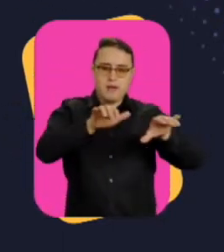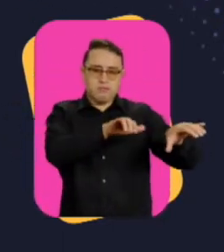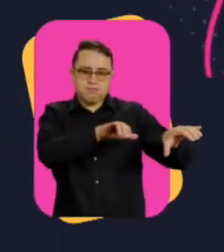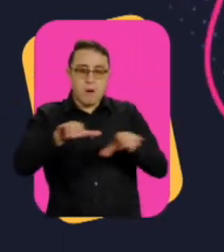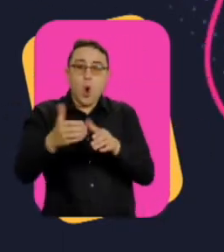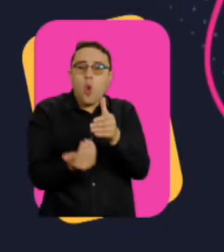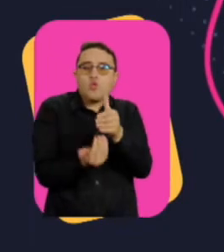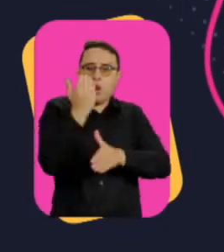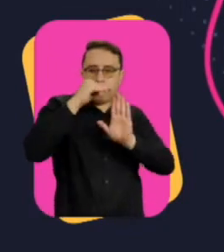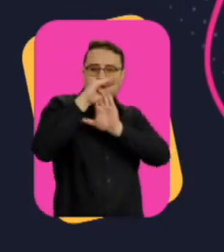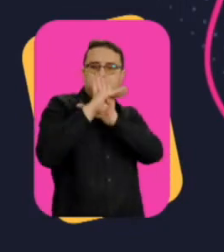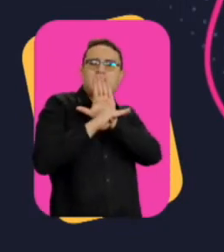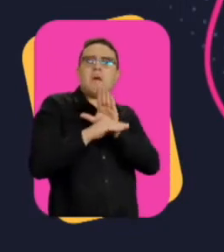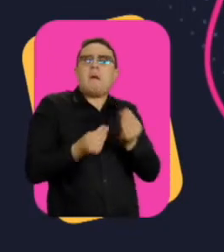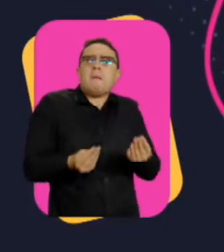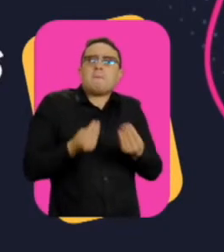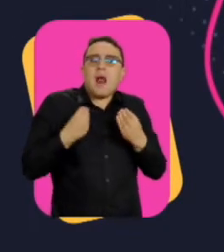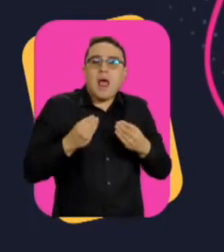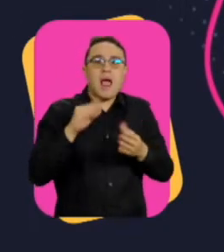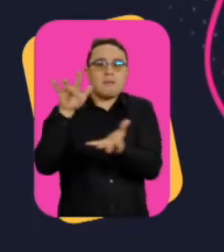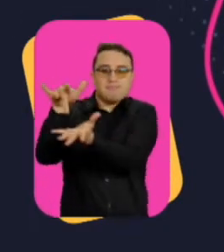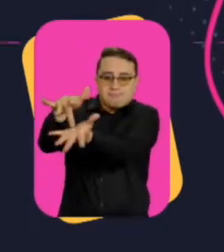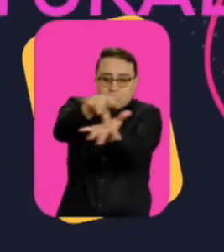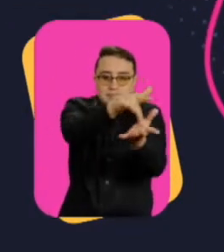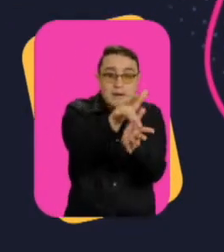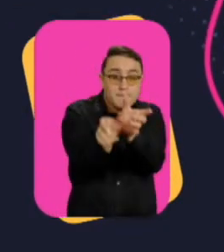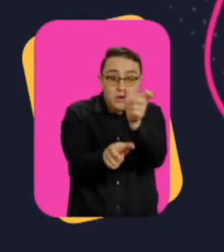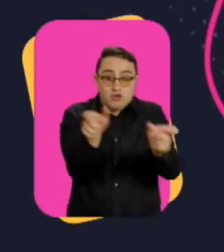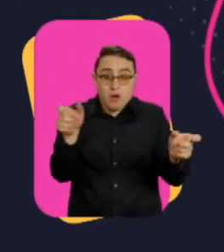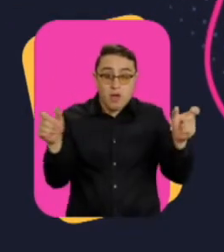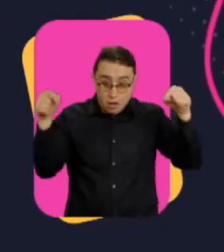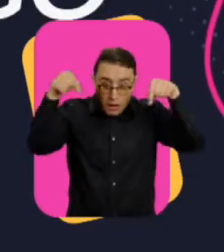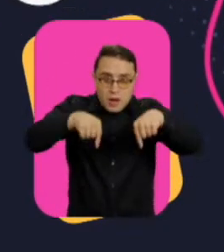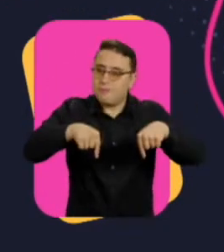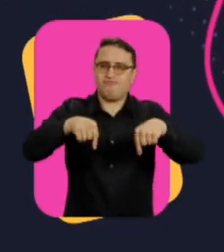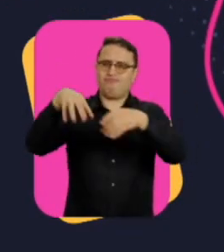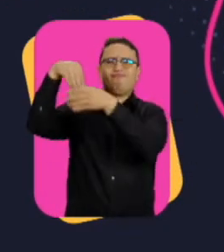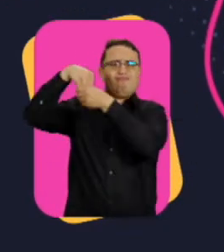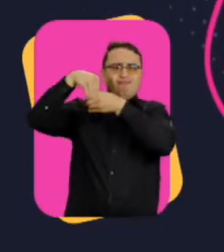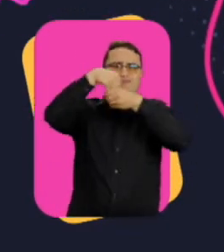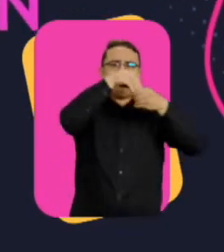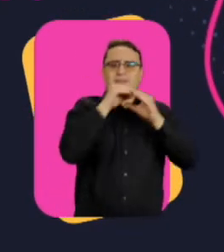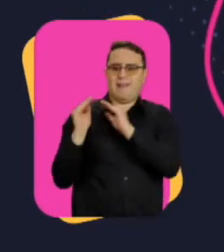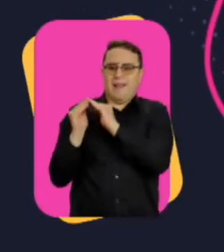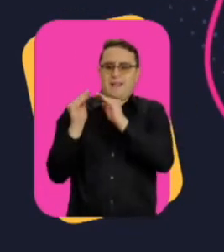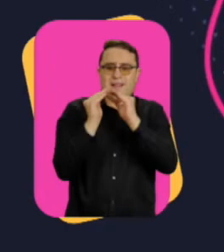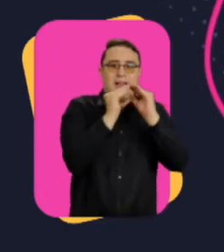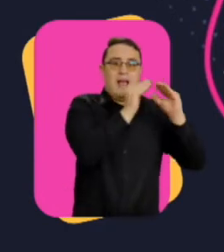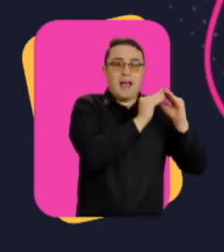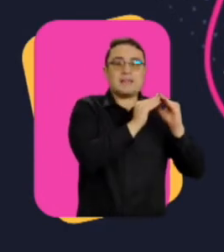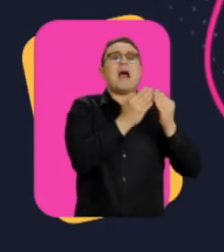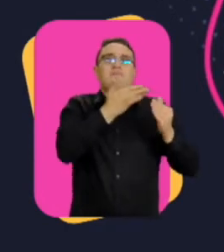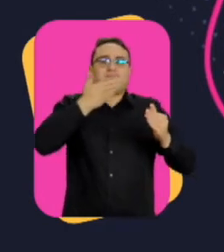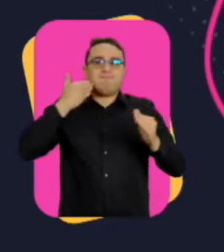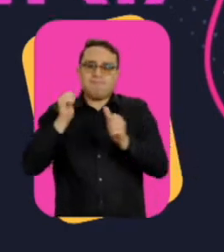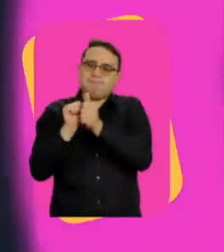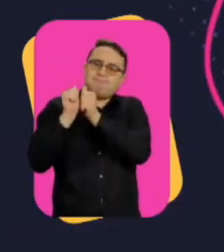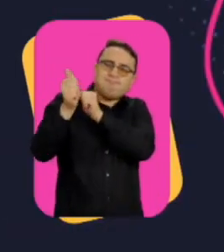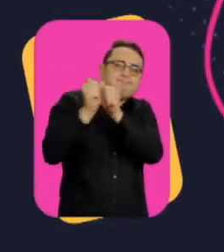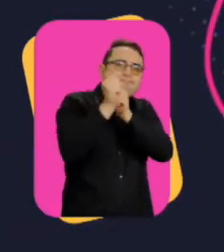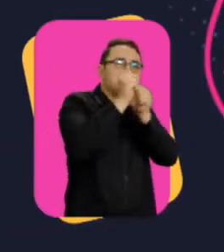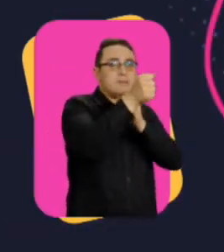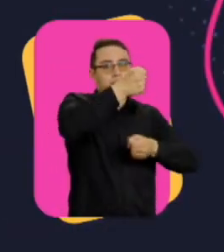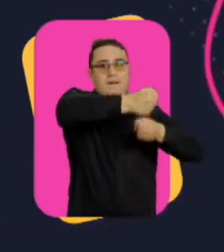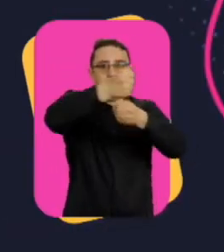encaminadas al aseguramiento del trabajo presencial de los colaboradores, que por la naturaleza de su cargo así lo requerían.